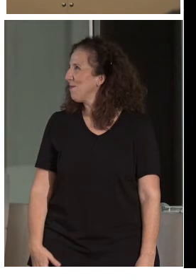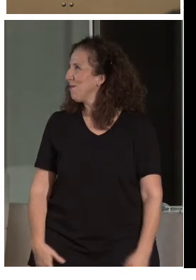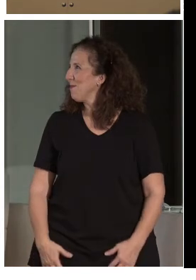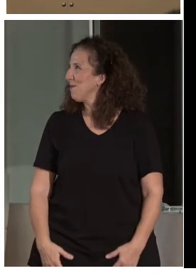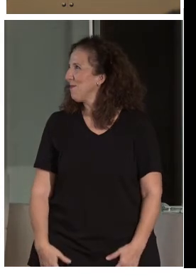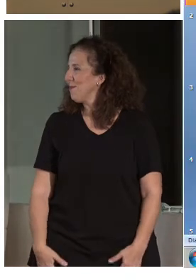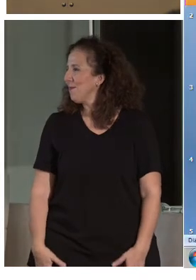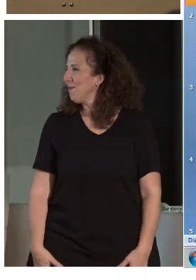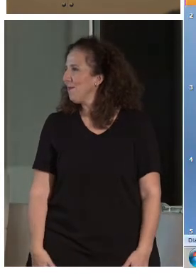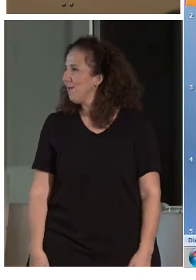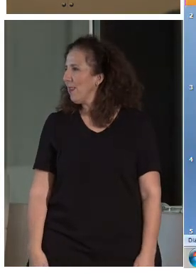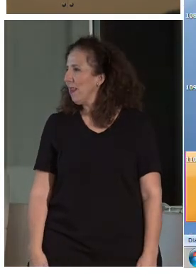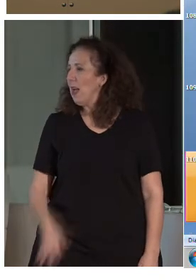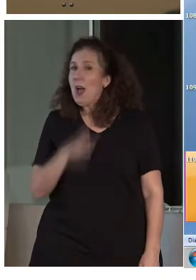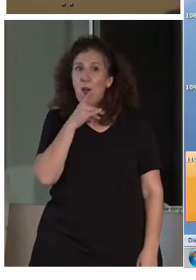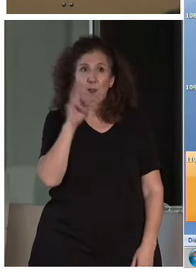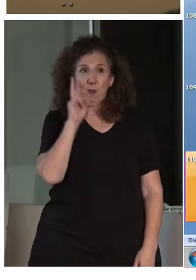Vamos a ver si se pueden... Es que...